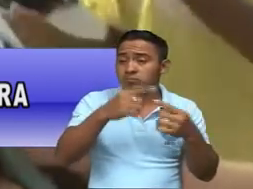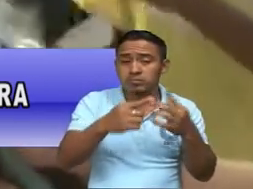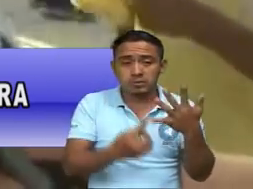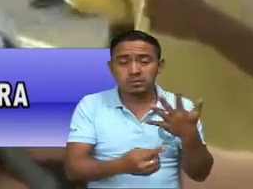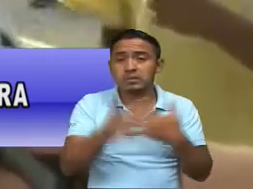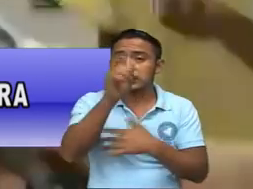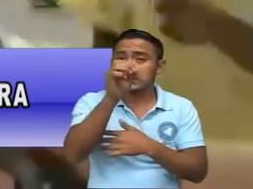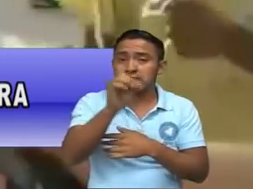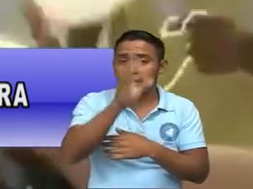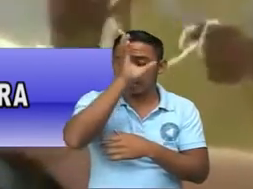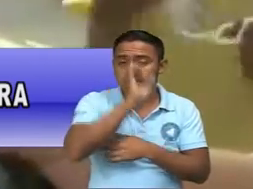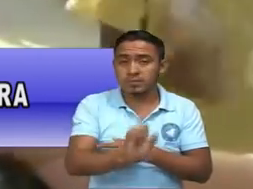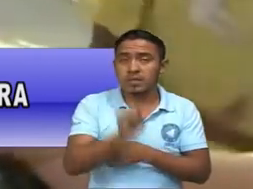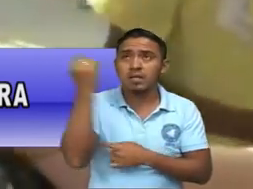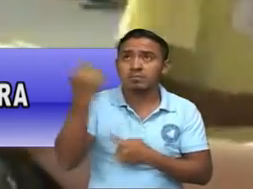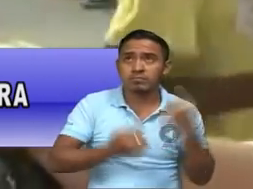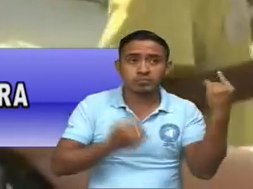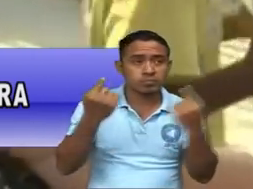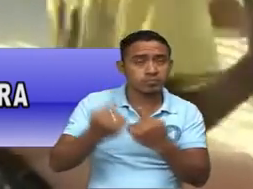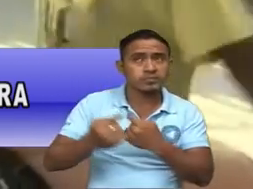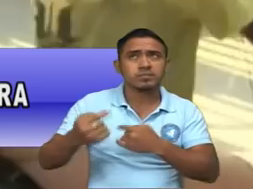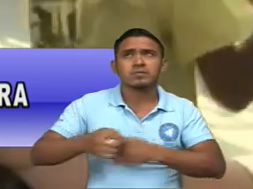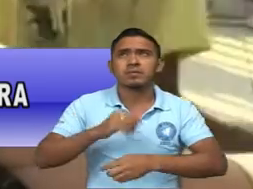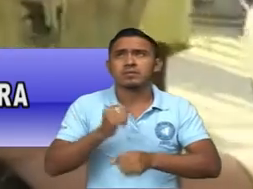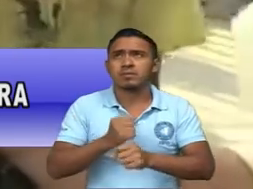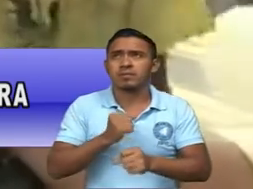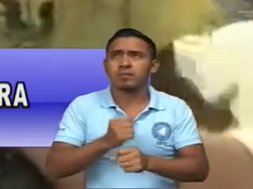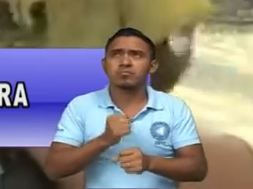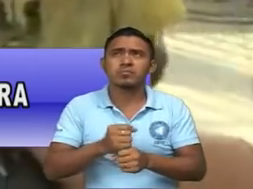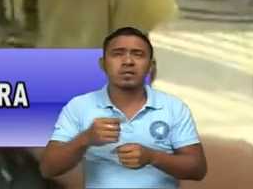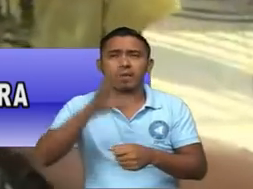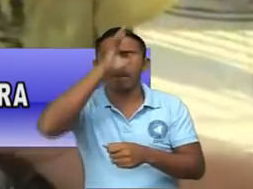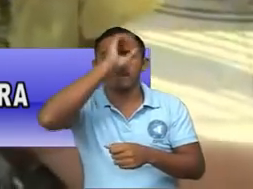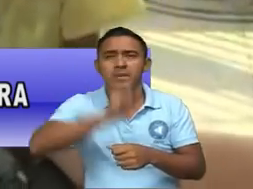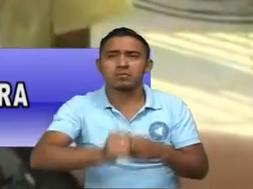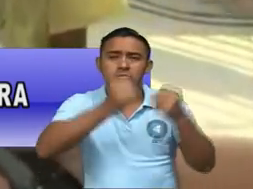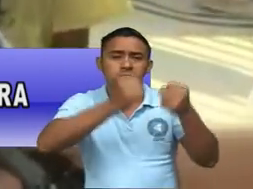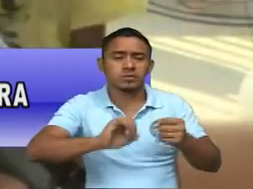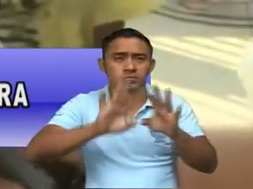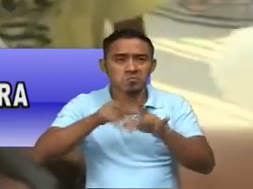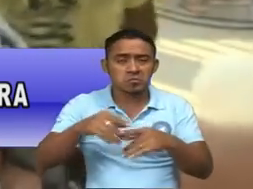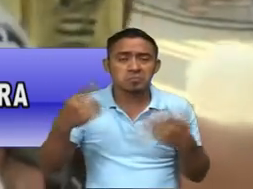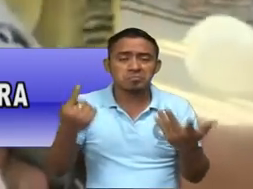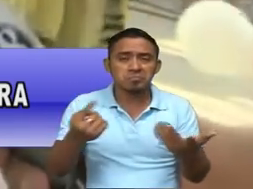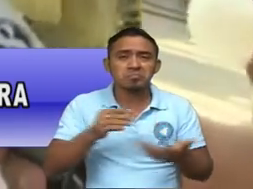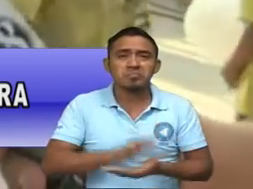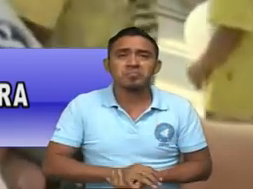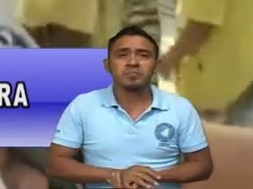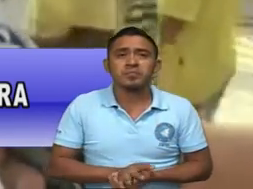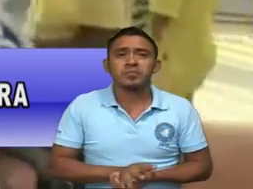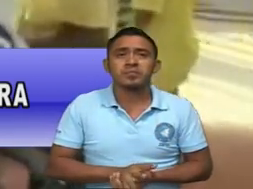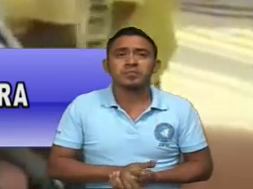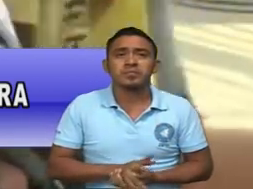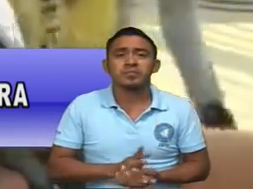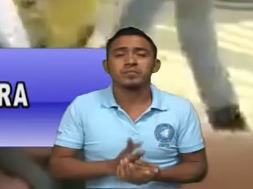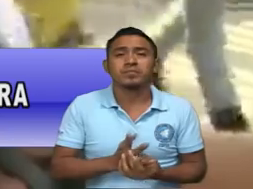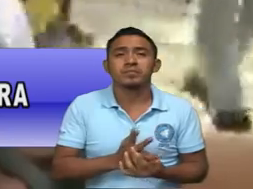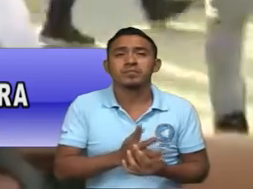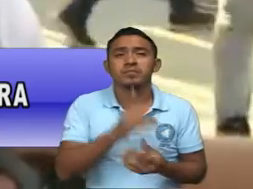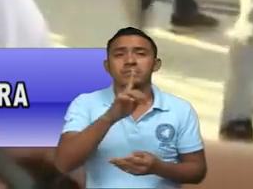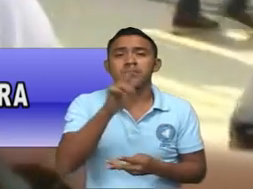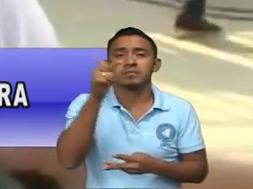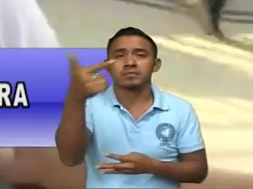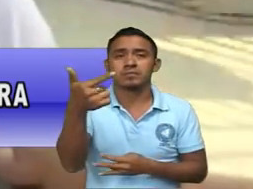embajadas que están aquí participando con sus embajadores y sus embajadoras. Tenemos